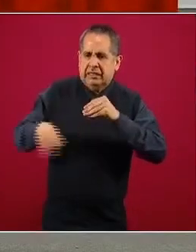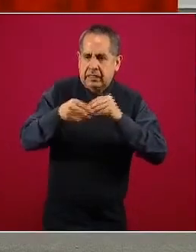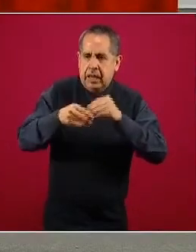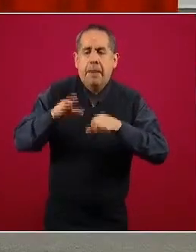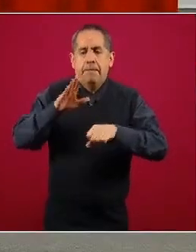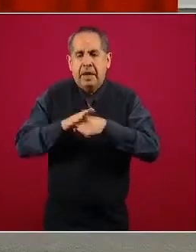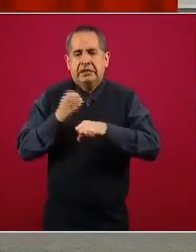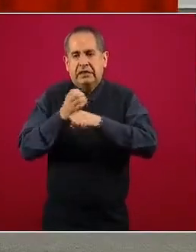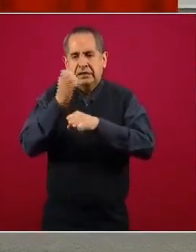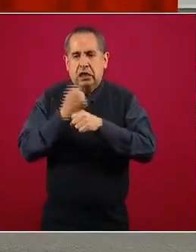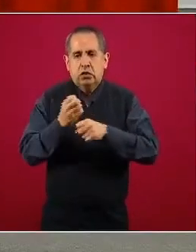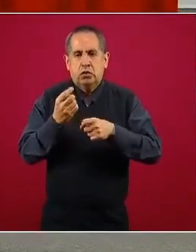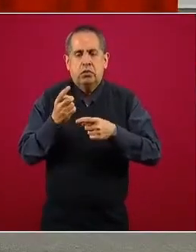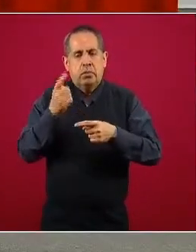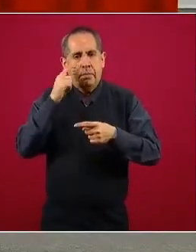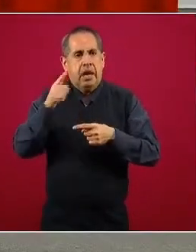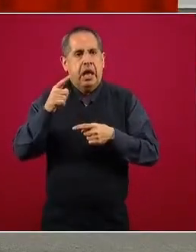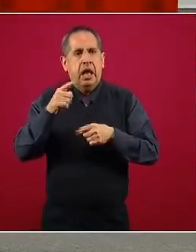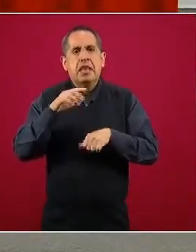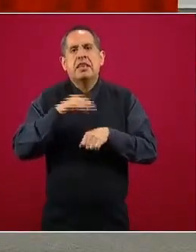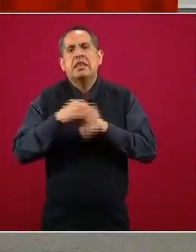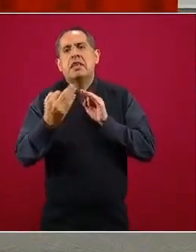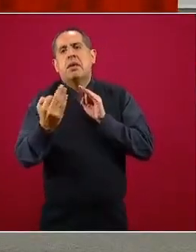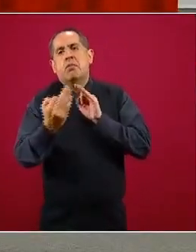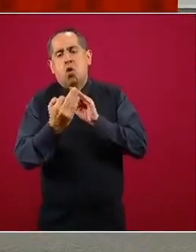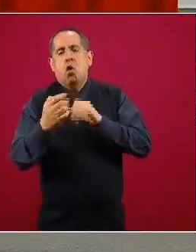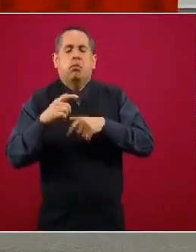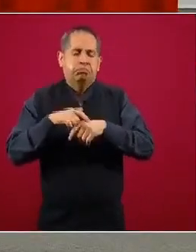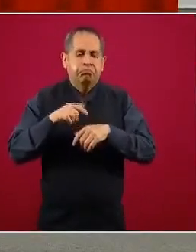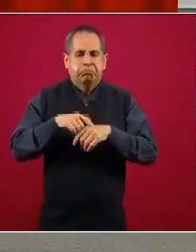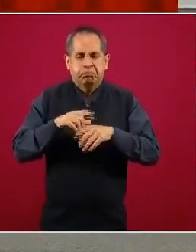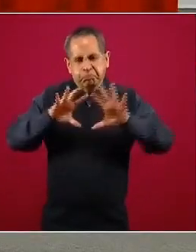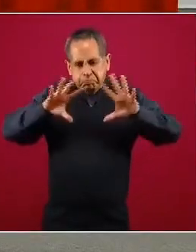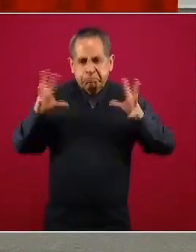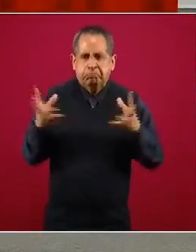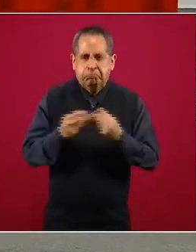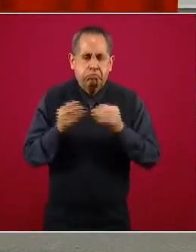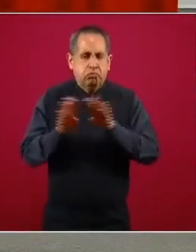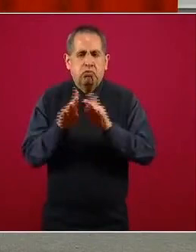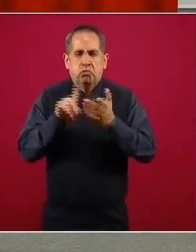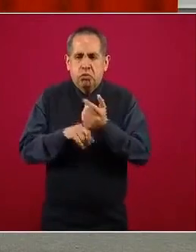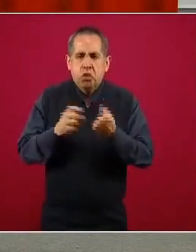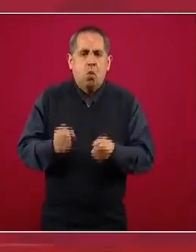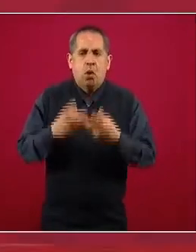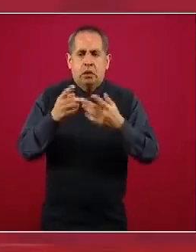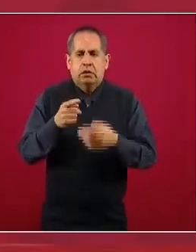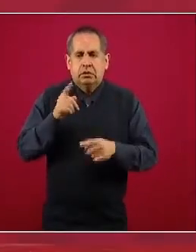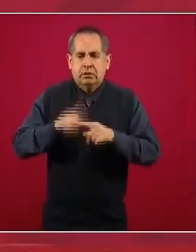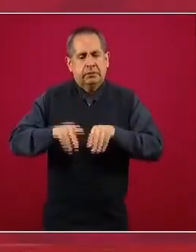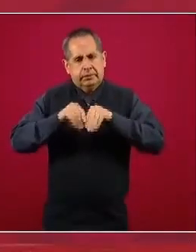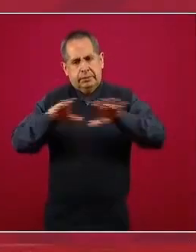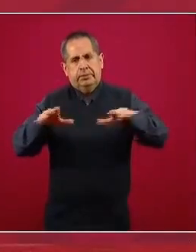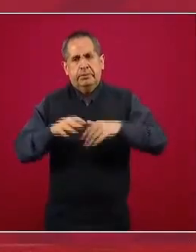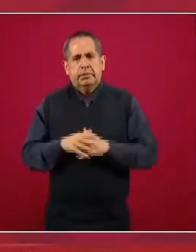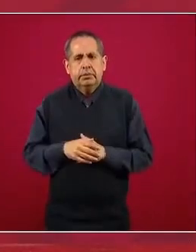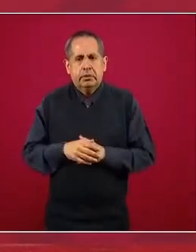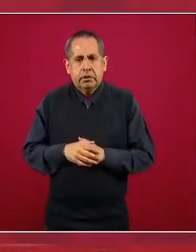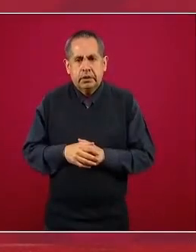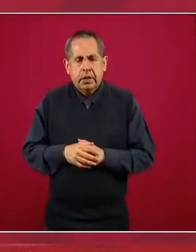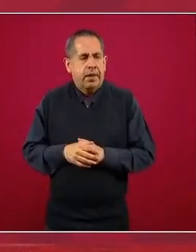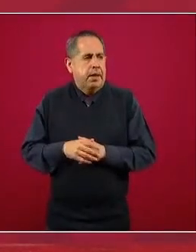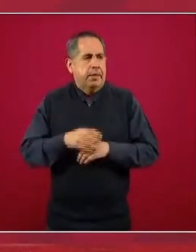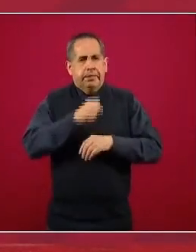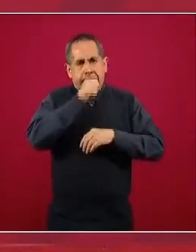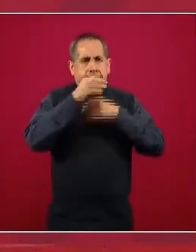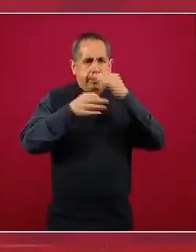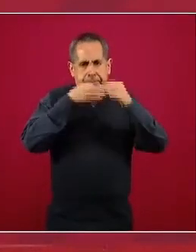más estados por día para que nos dé tiempo de darles una revisada aquí públicamente. Nosotros lo revisamos